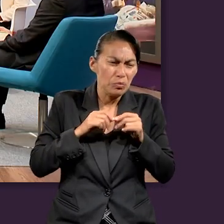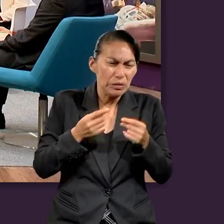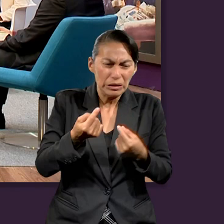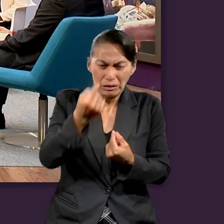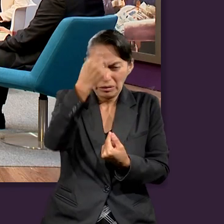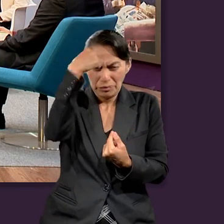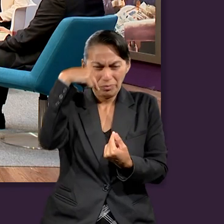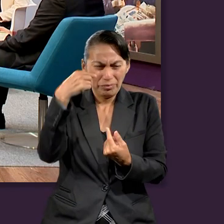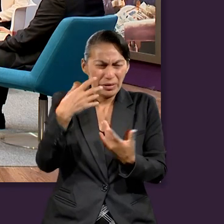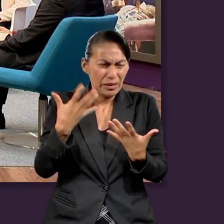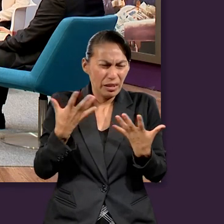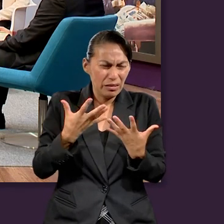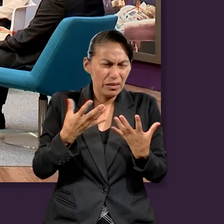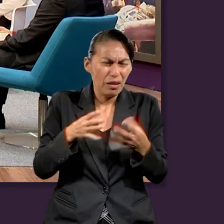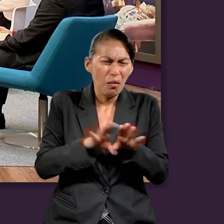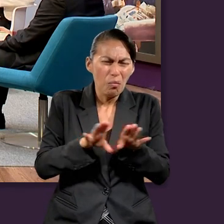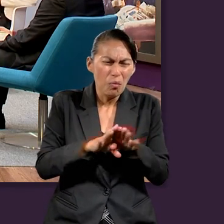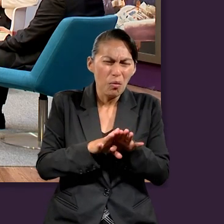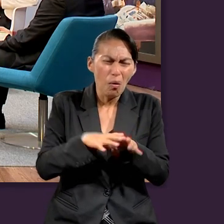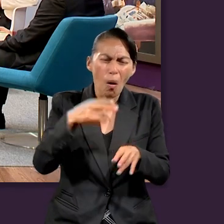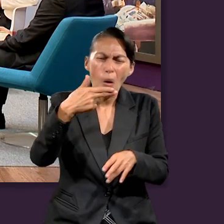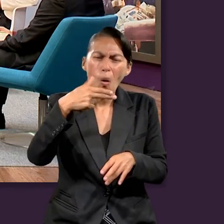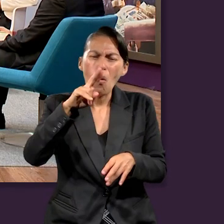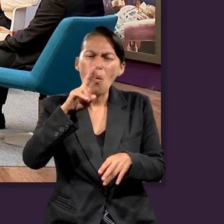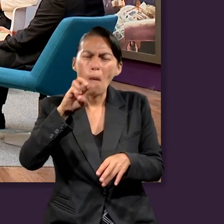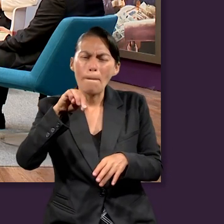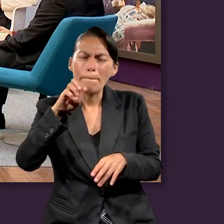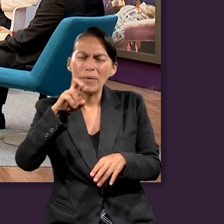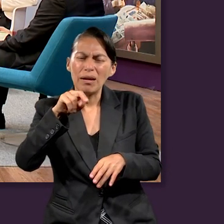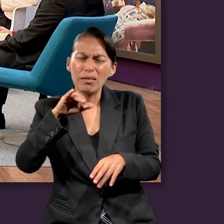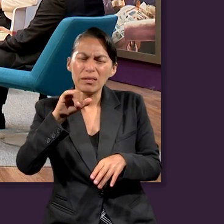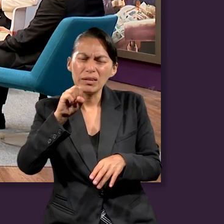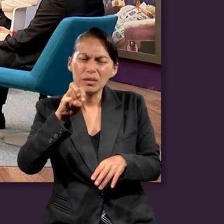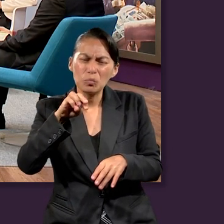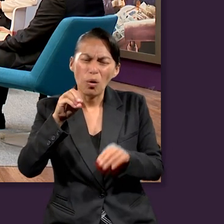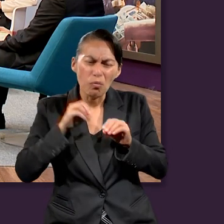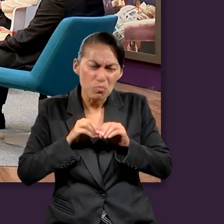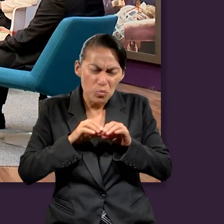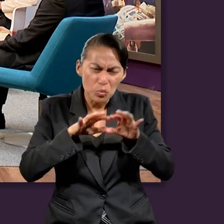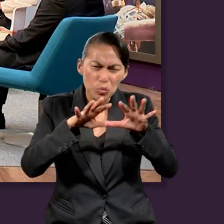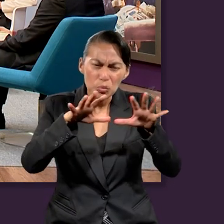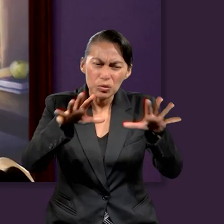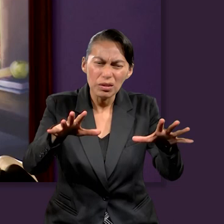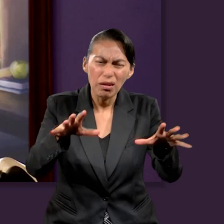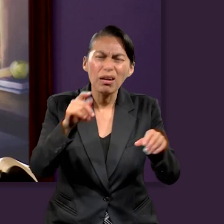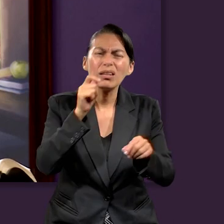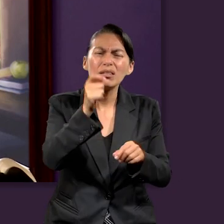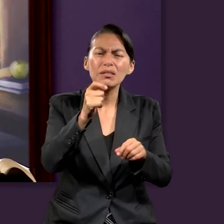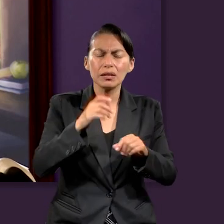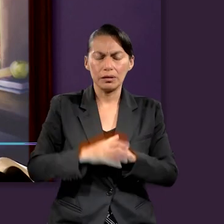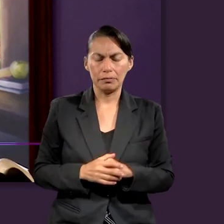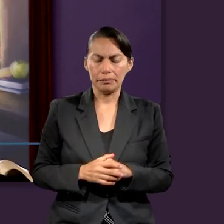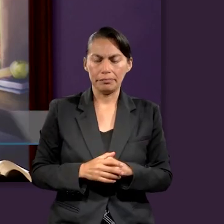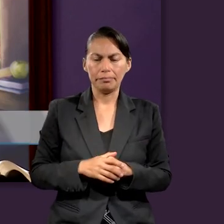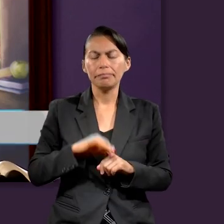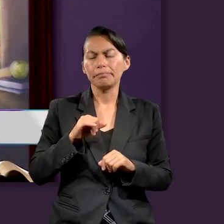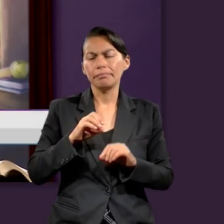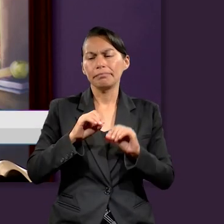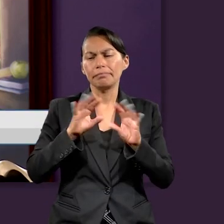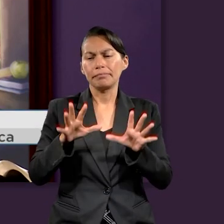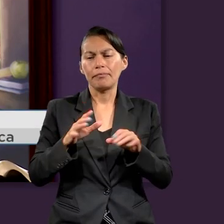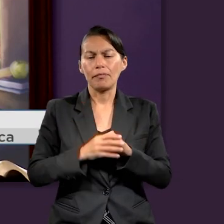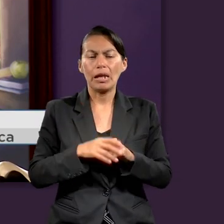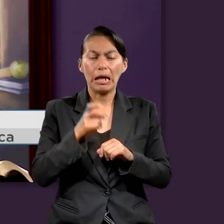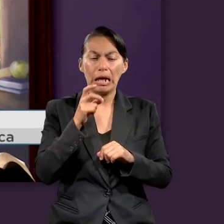humanismo. Eber, ¿nos puedes hablar un poquito acerca de lo que estudiamos esta semana, acerca de esta corriente? Sí, pastor, mire, el humanismo no es